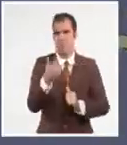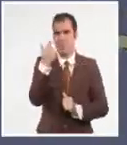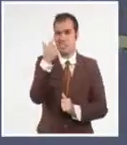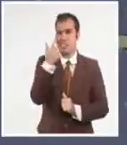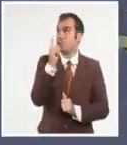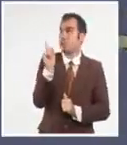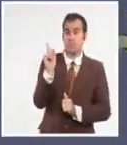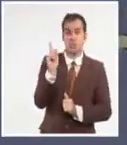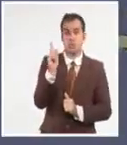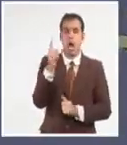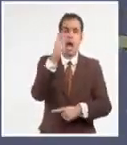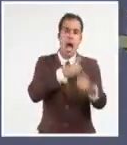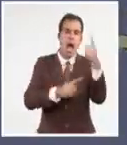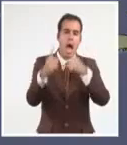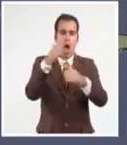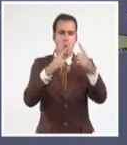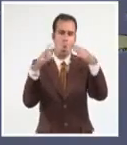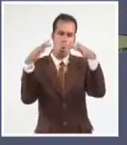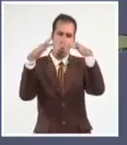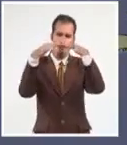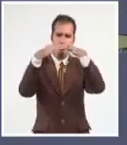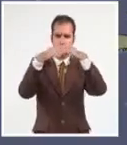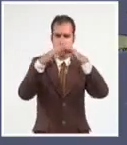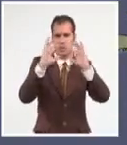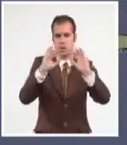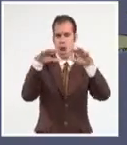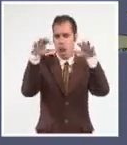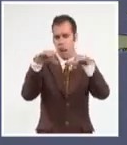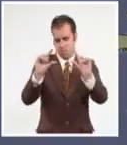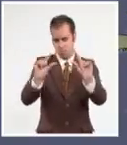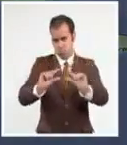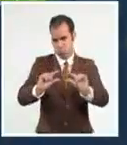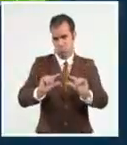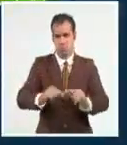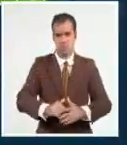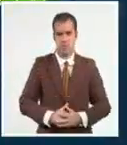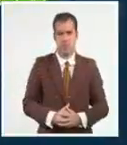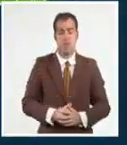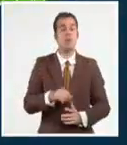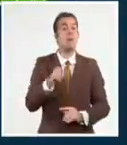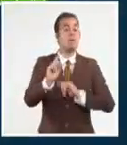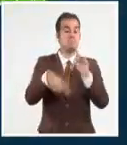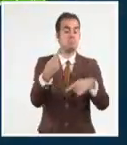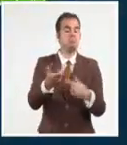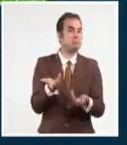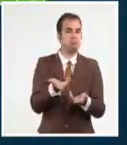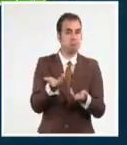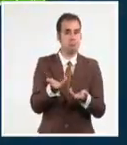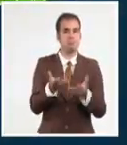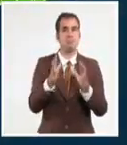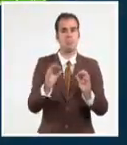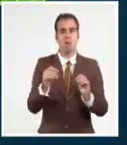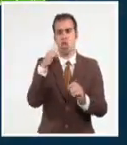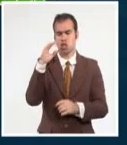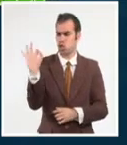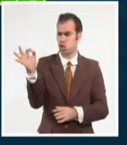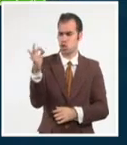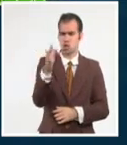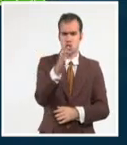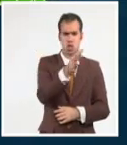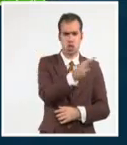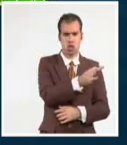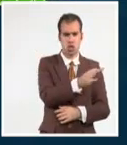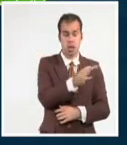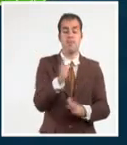cielos parcialmente nublados, pero con muy aisladas lluvias. Para mañana se pronostica un amanecer con poca nubosidad en la